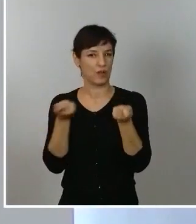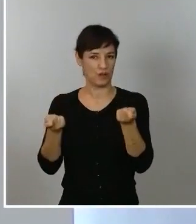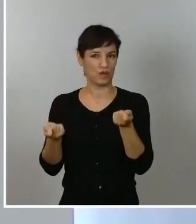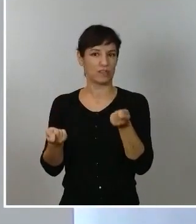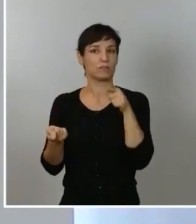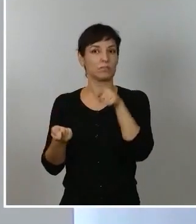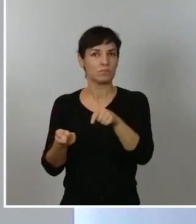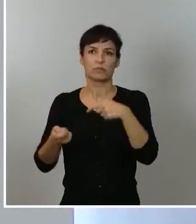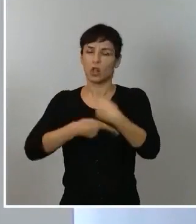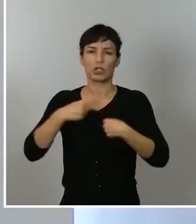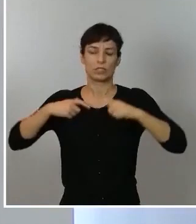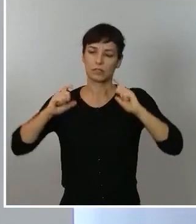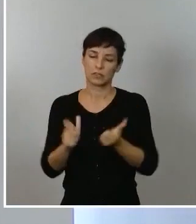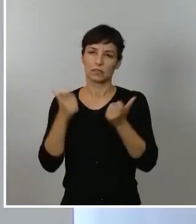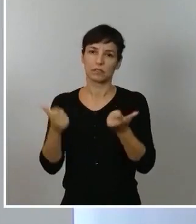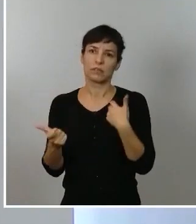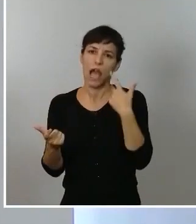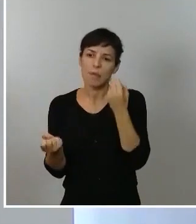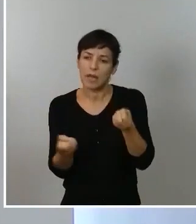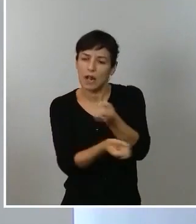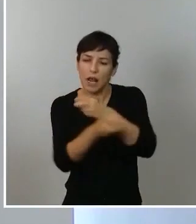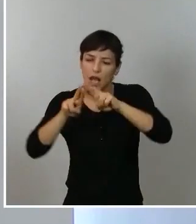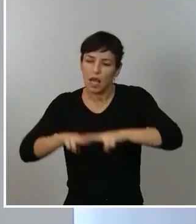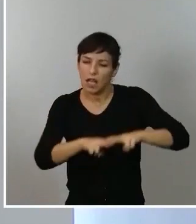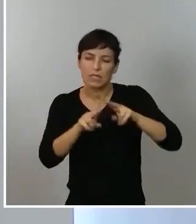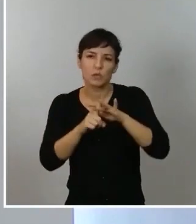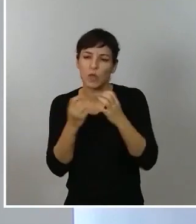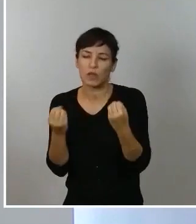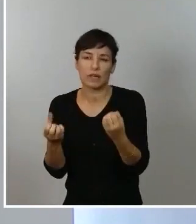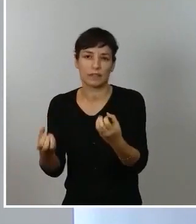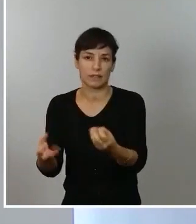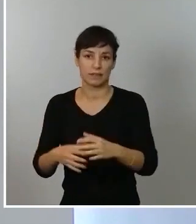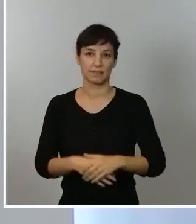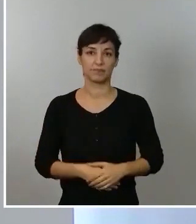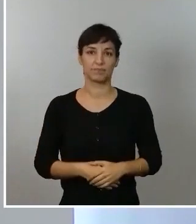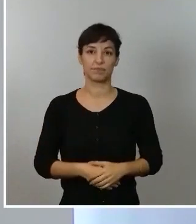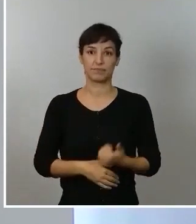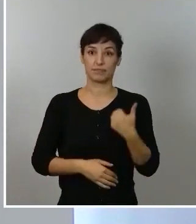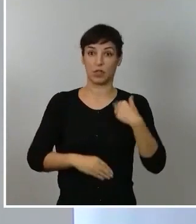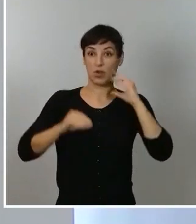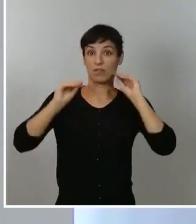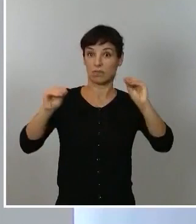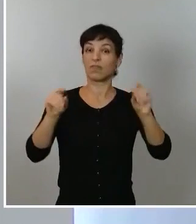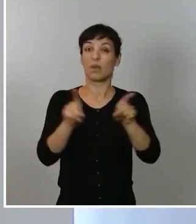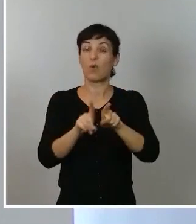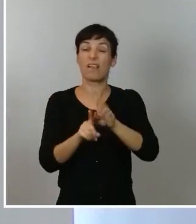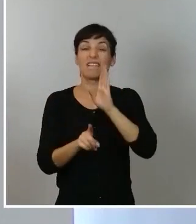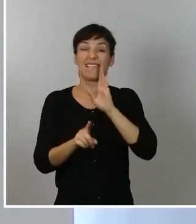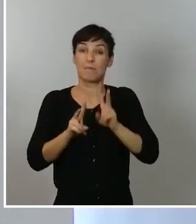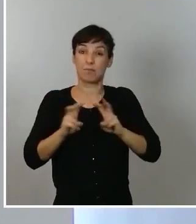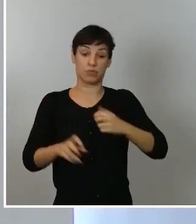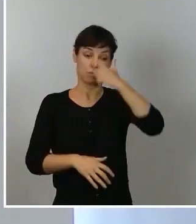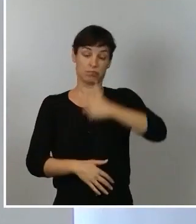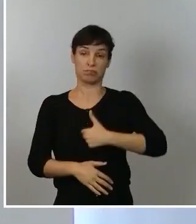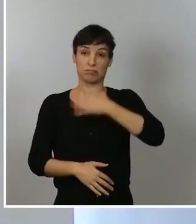os días para ir evaluando a situación. Quero destacar igualmente, como lo facía ao inicio de mi intervención,